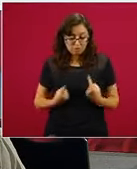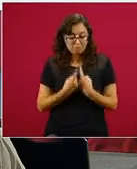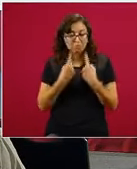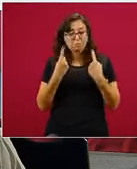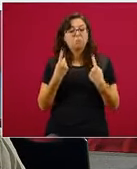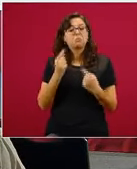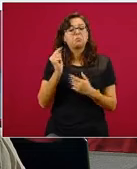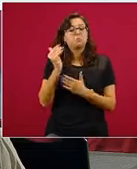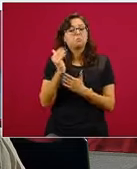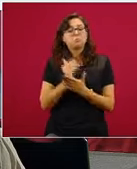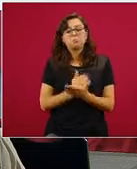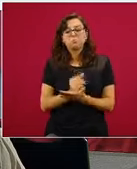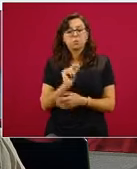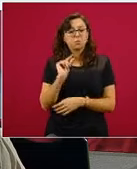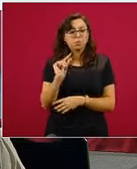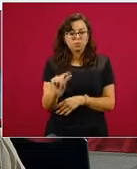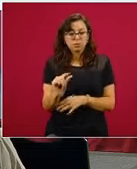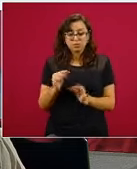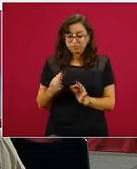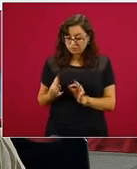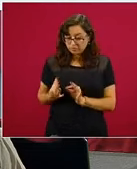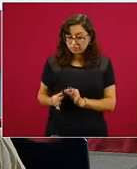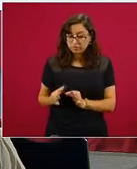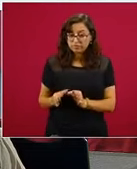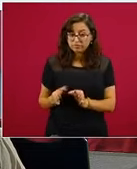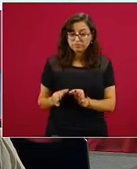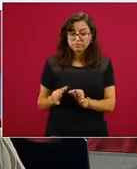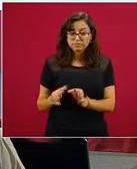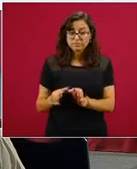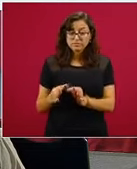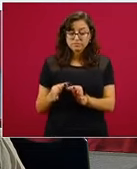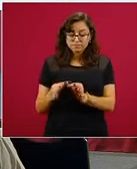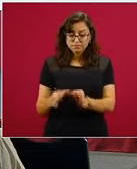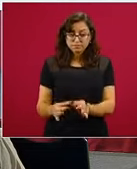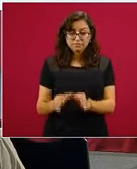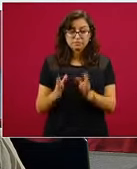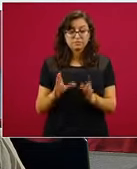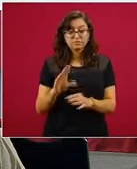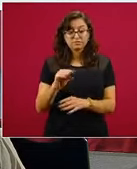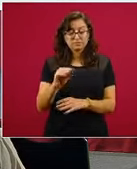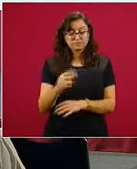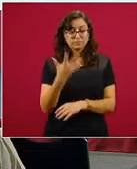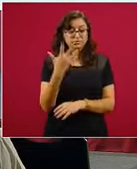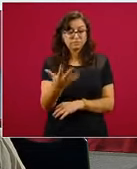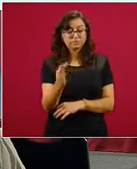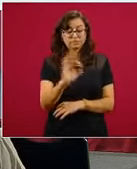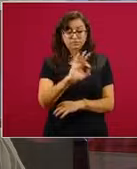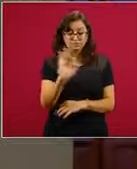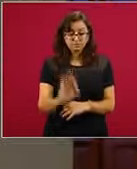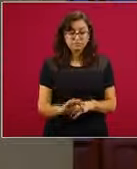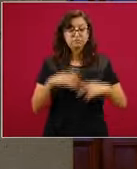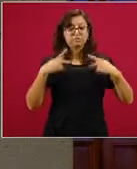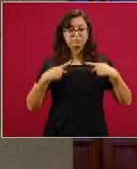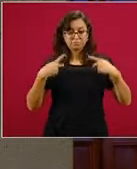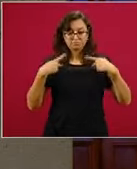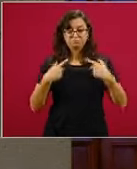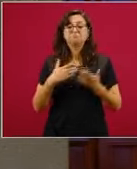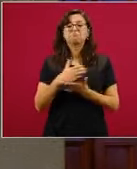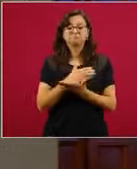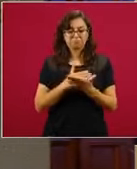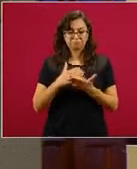Y si se cumple esta adherencia al tratamiento, por lo menos arriba del 95% de las personas que lo toman van a